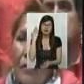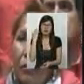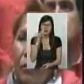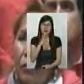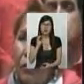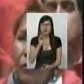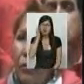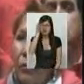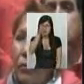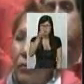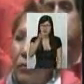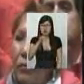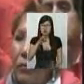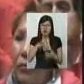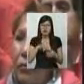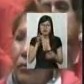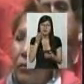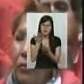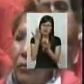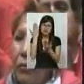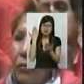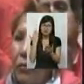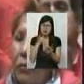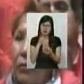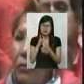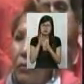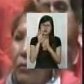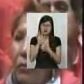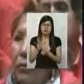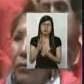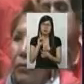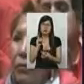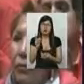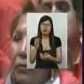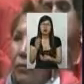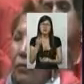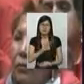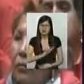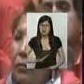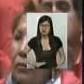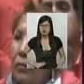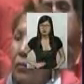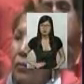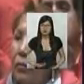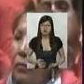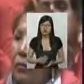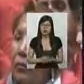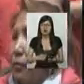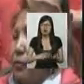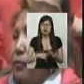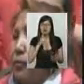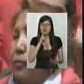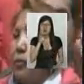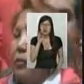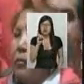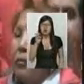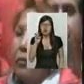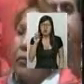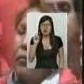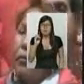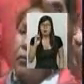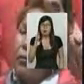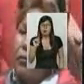futuro. Ese pasado representado por un presidente que ha secuestrado la democracia. Y